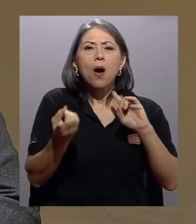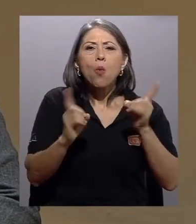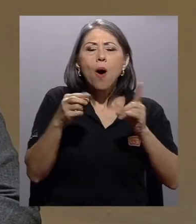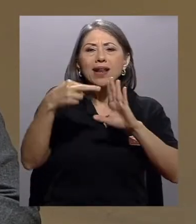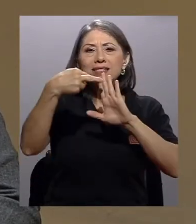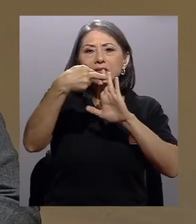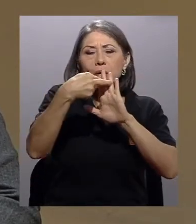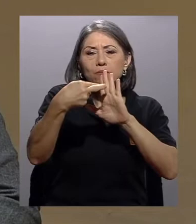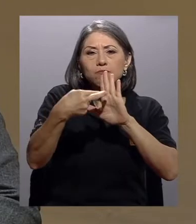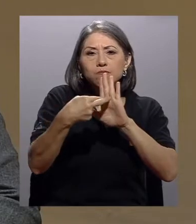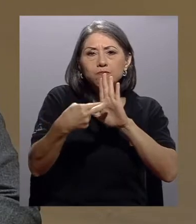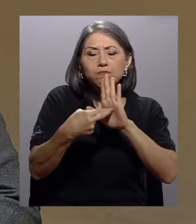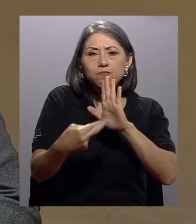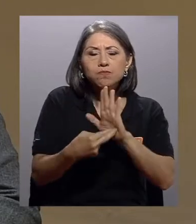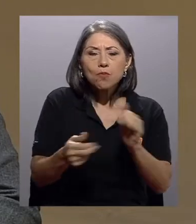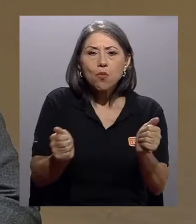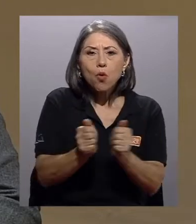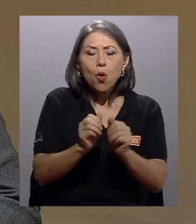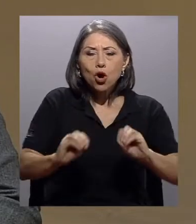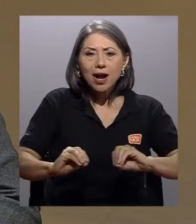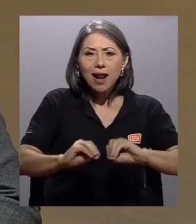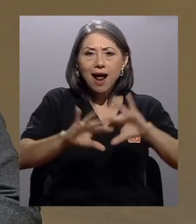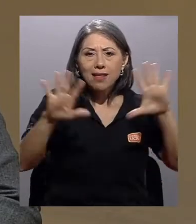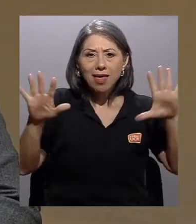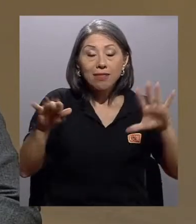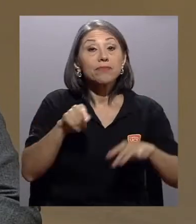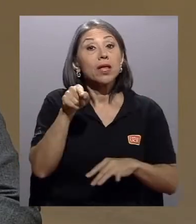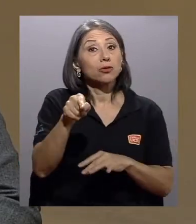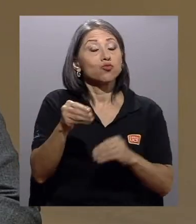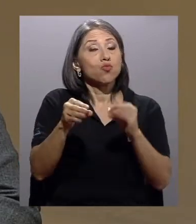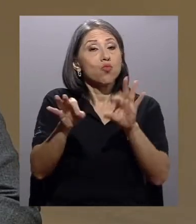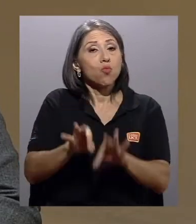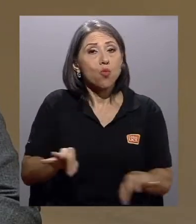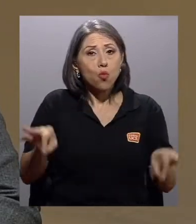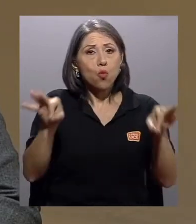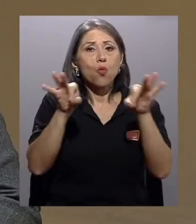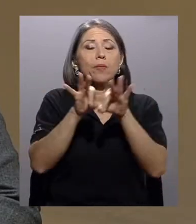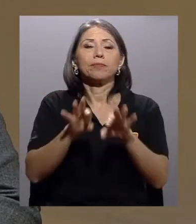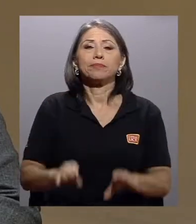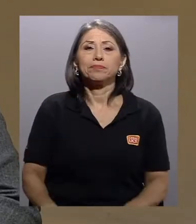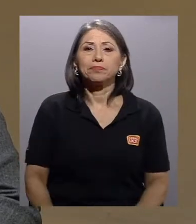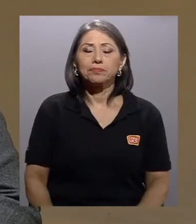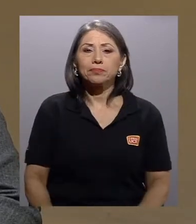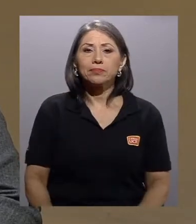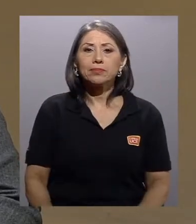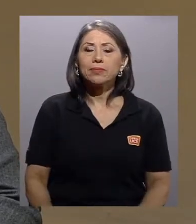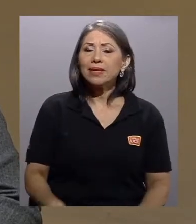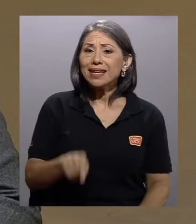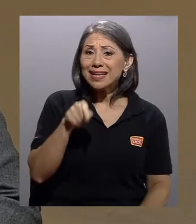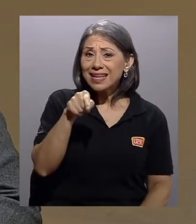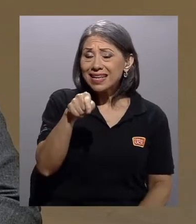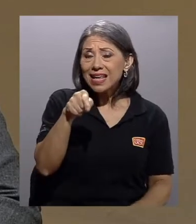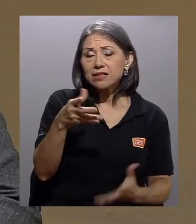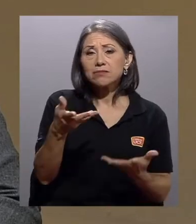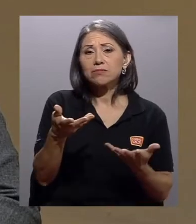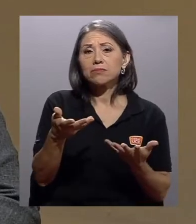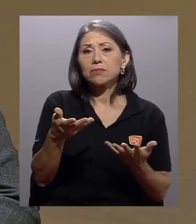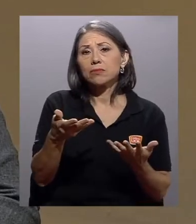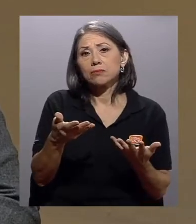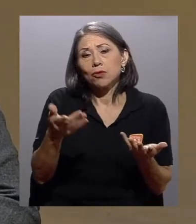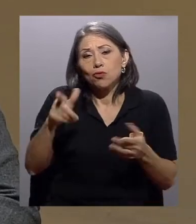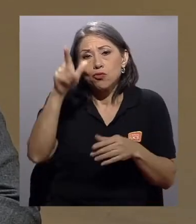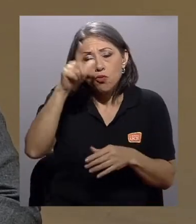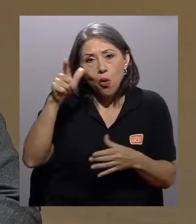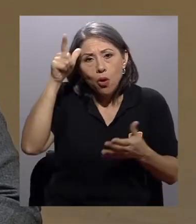sepa las reglas del juego con claridad absoluta. Creo que eso es una de las cosas más importantes. Y este instrumento,